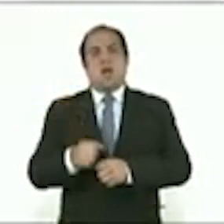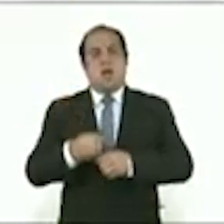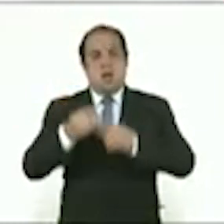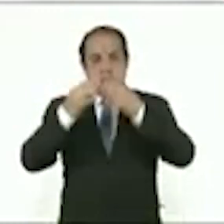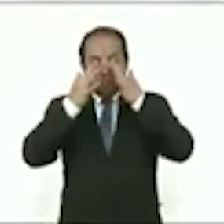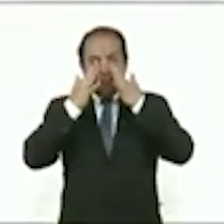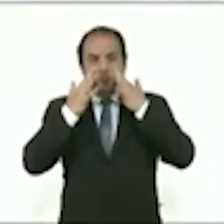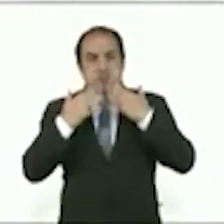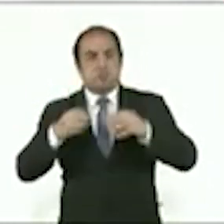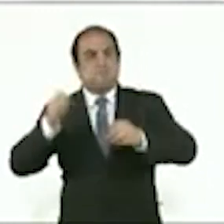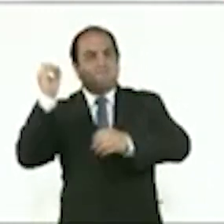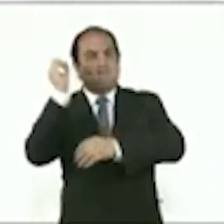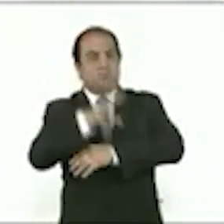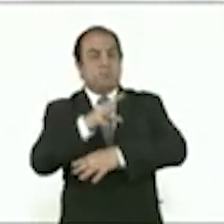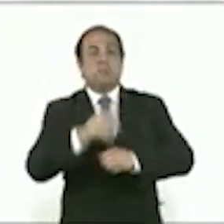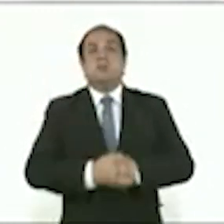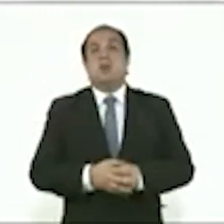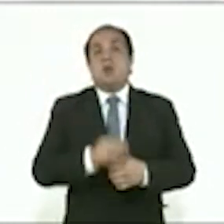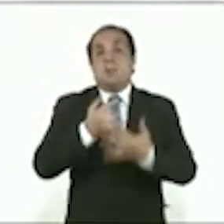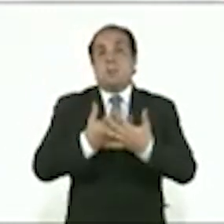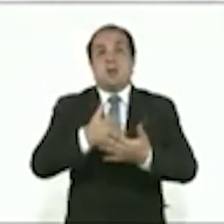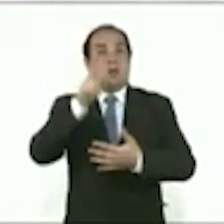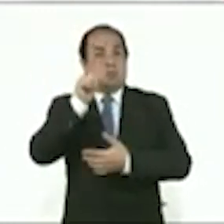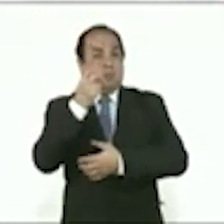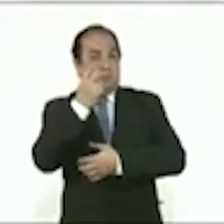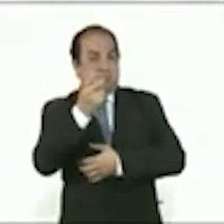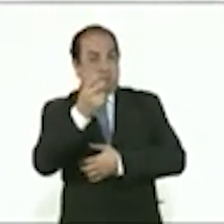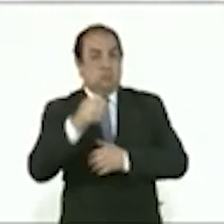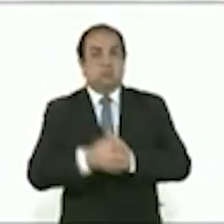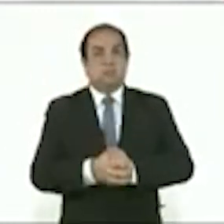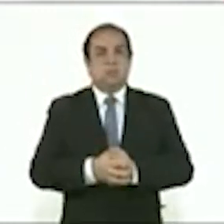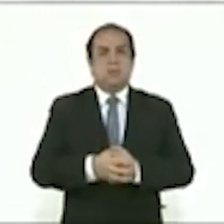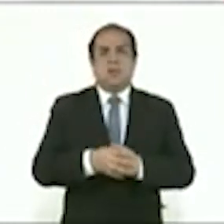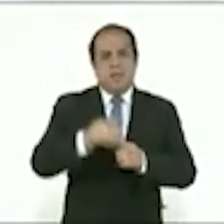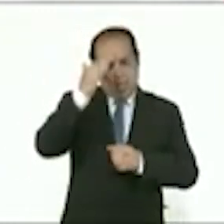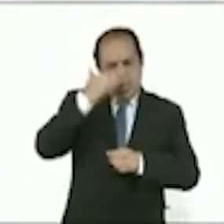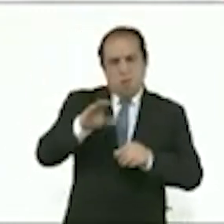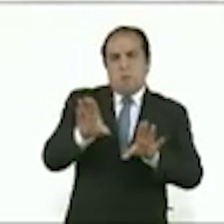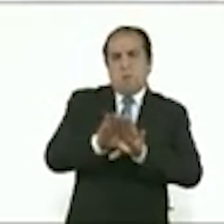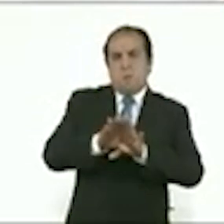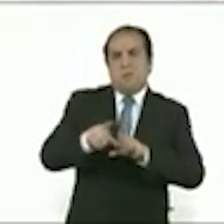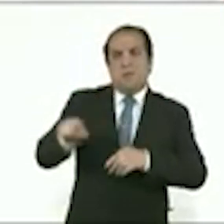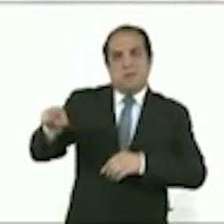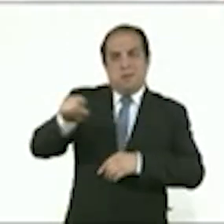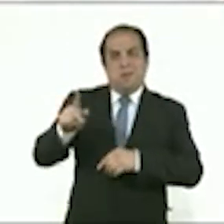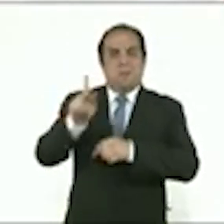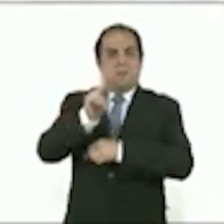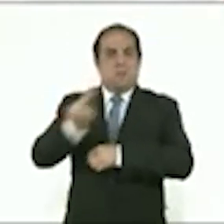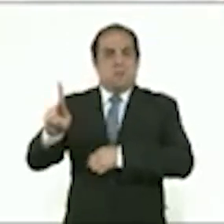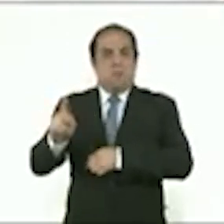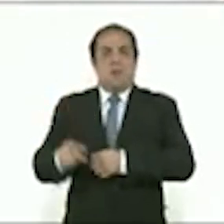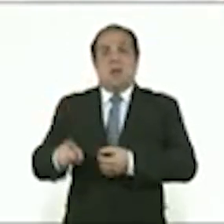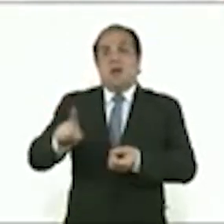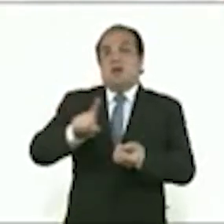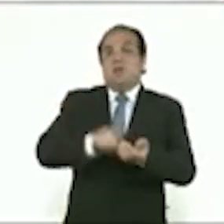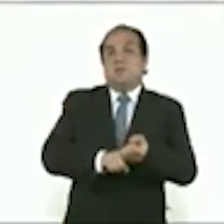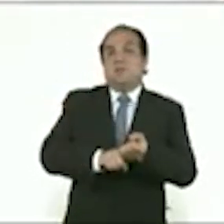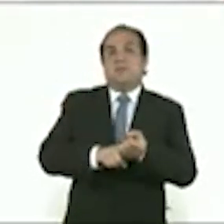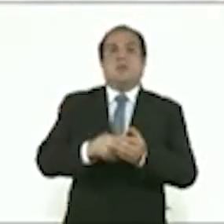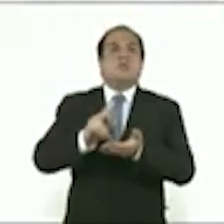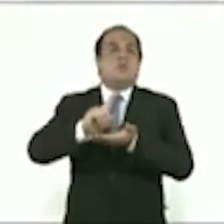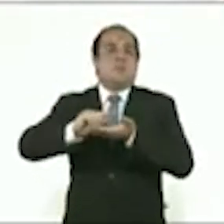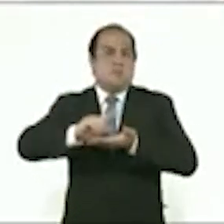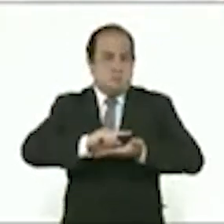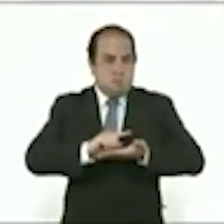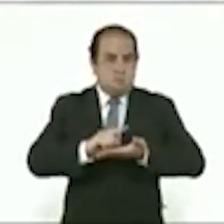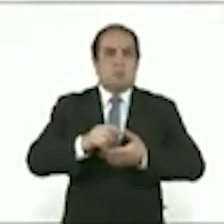fin. Entonces sí se espera eso el día de mañana. ¿Cómo lo sabemos? Ellos lo publican en sus propias redes sociales y